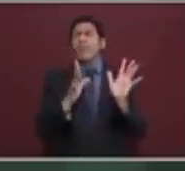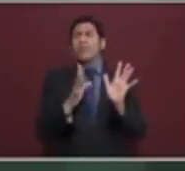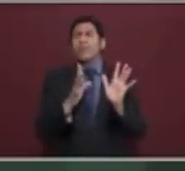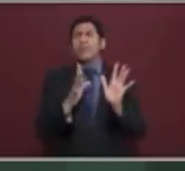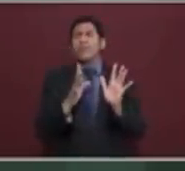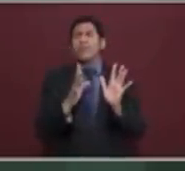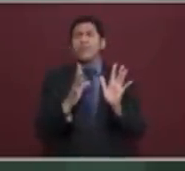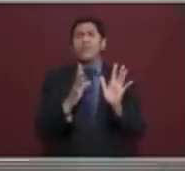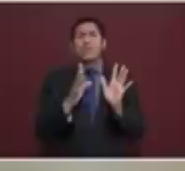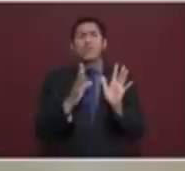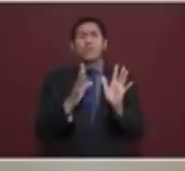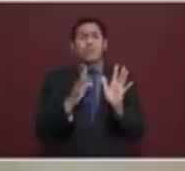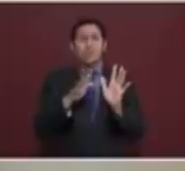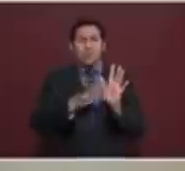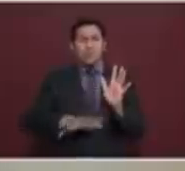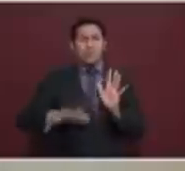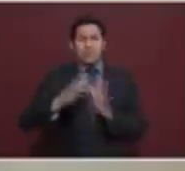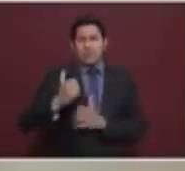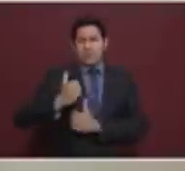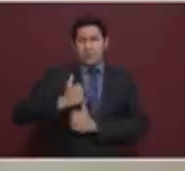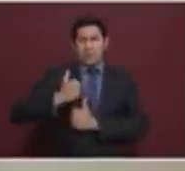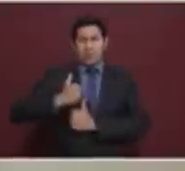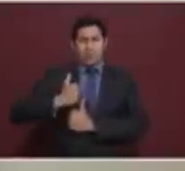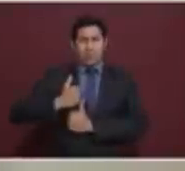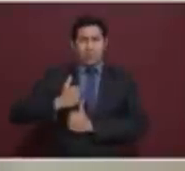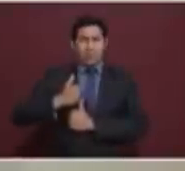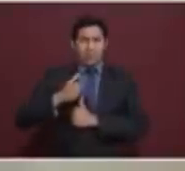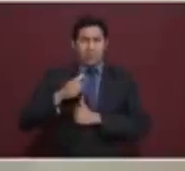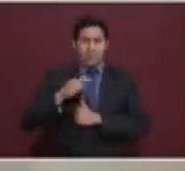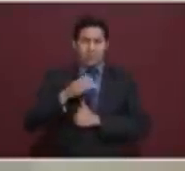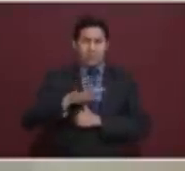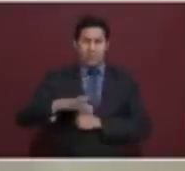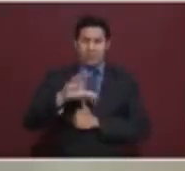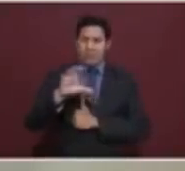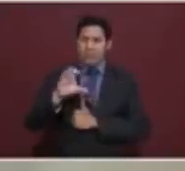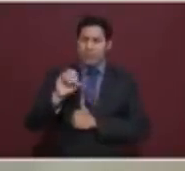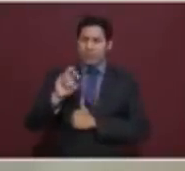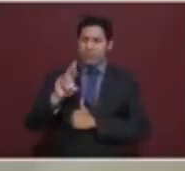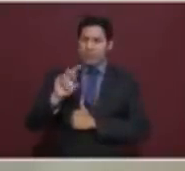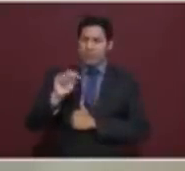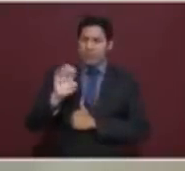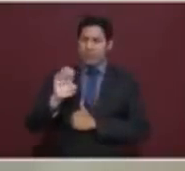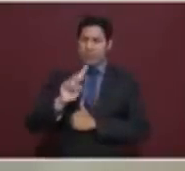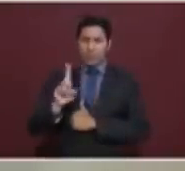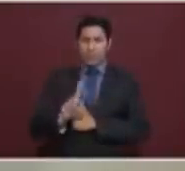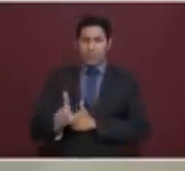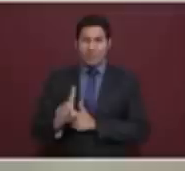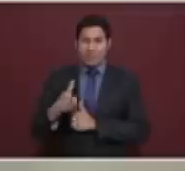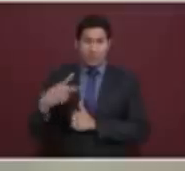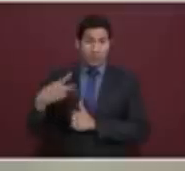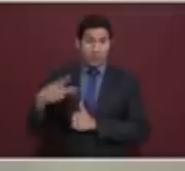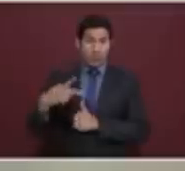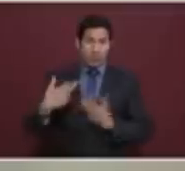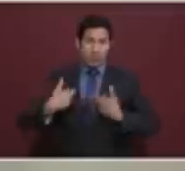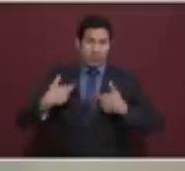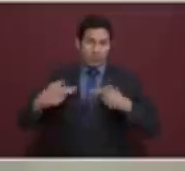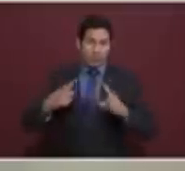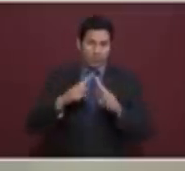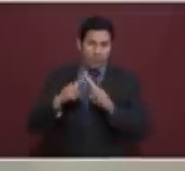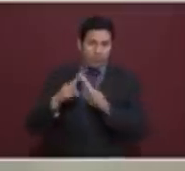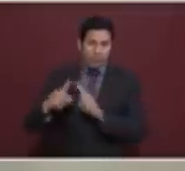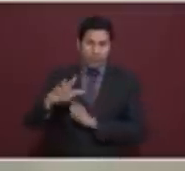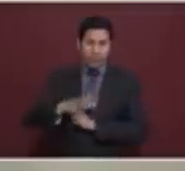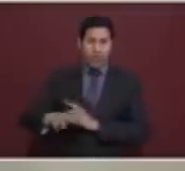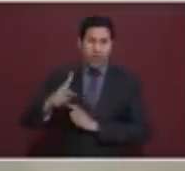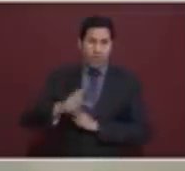pues el ejército de cortes con los representantes de los